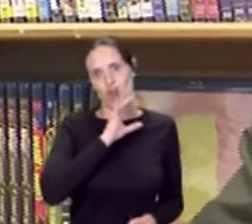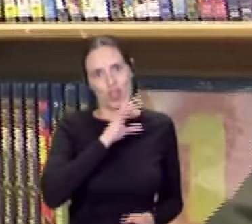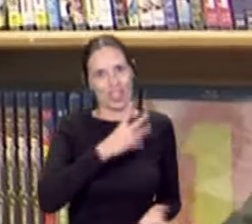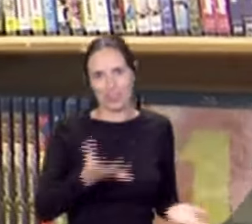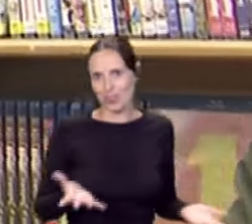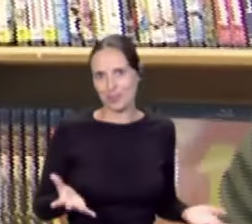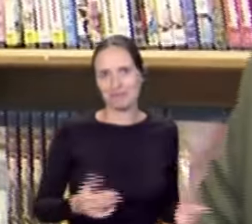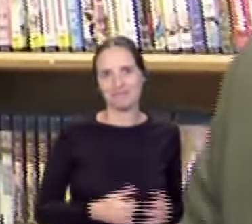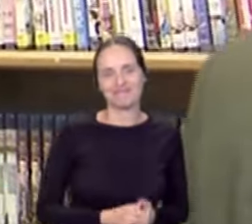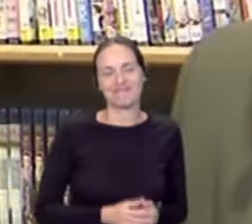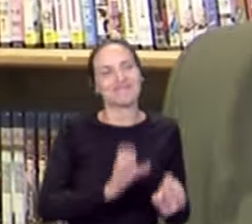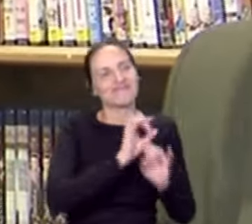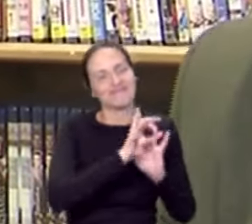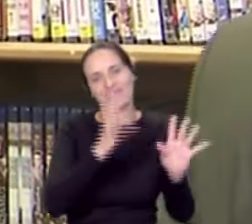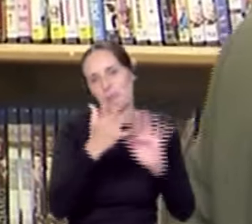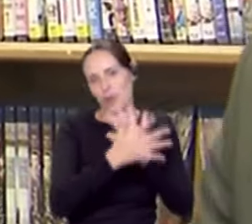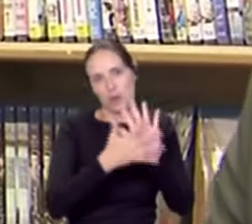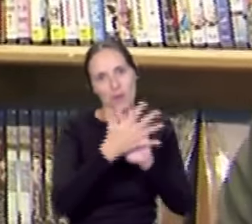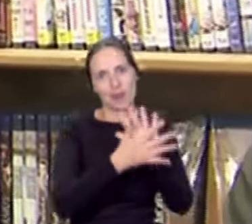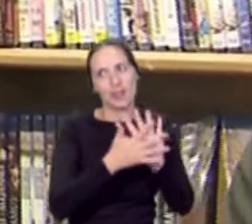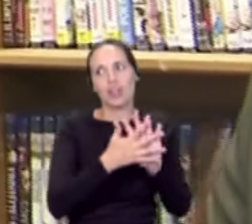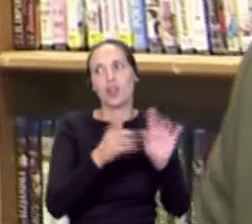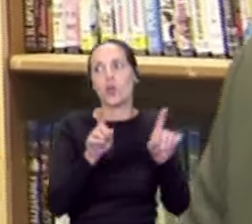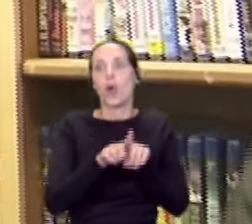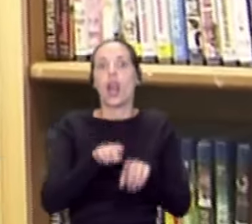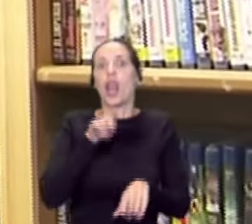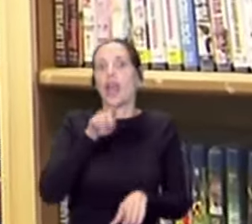obviamente, como habíamos hablado, no es la corriente